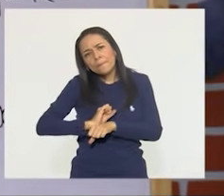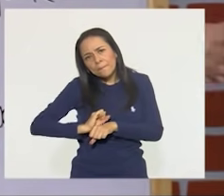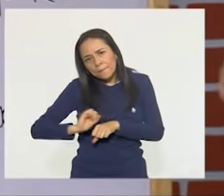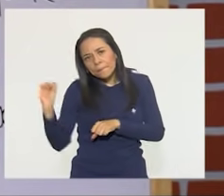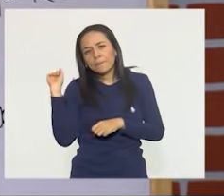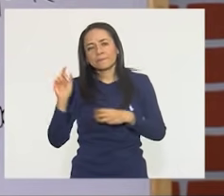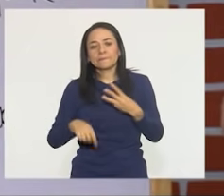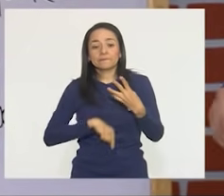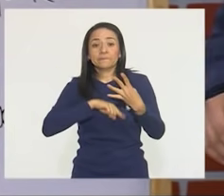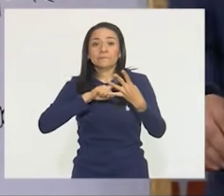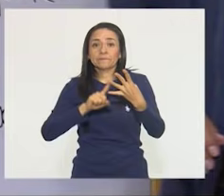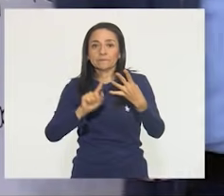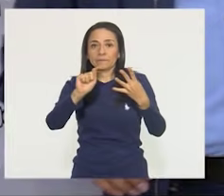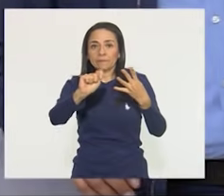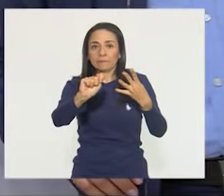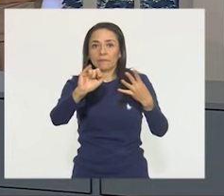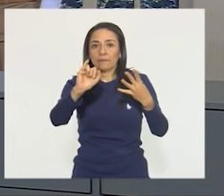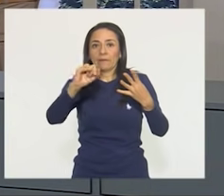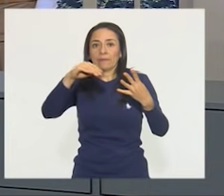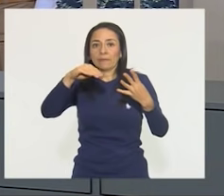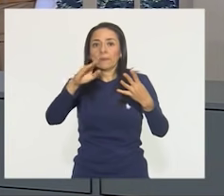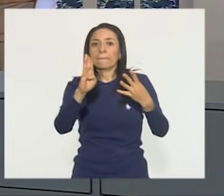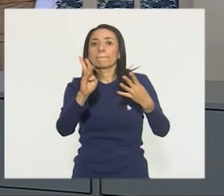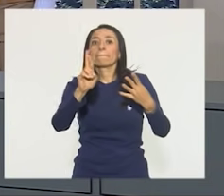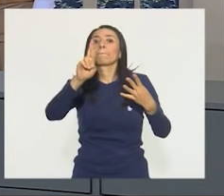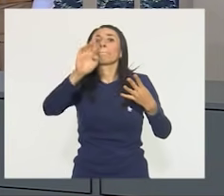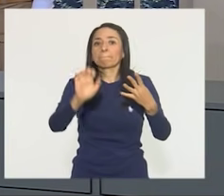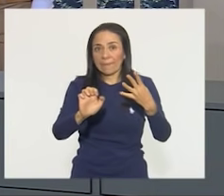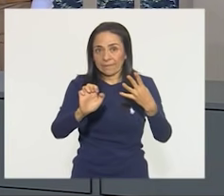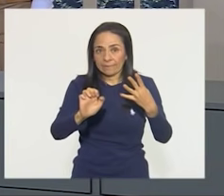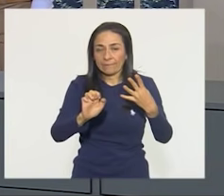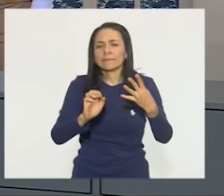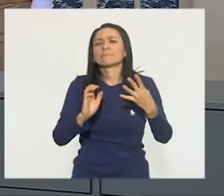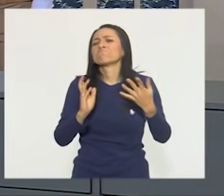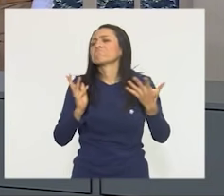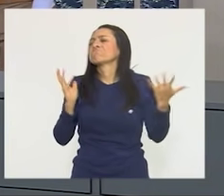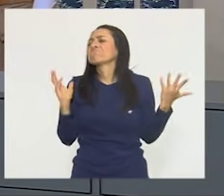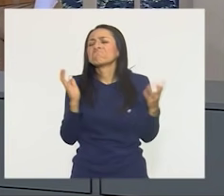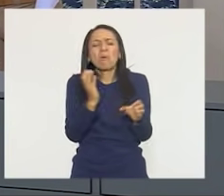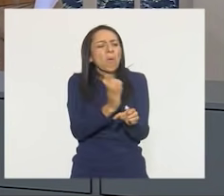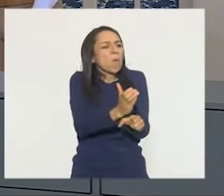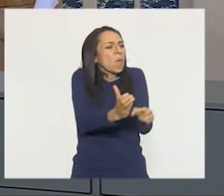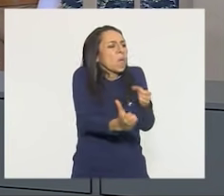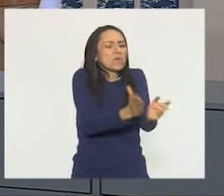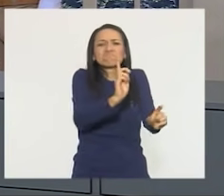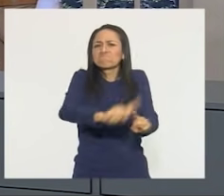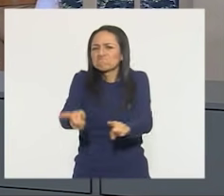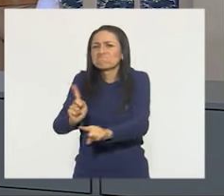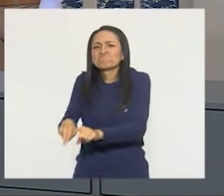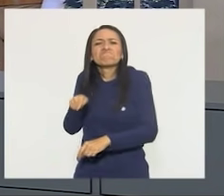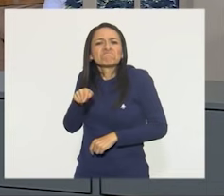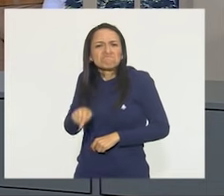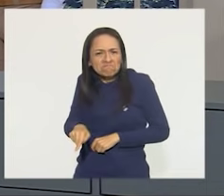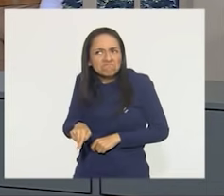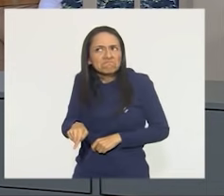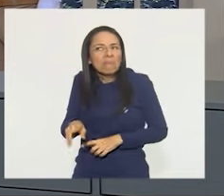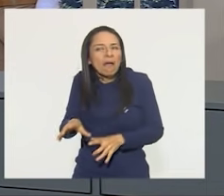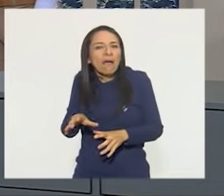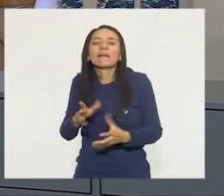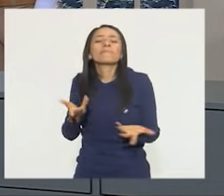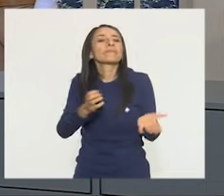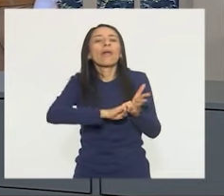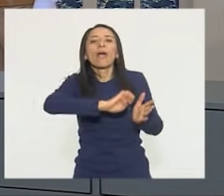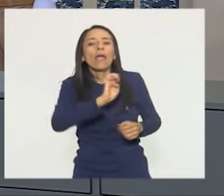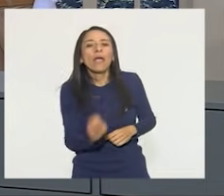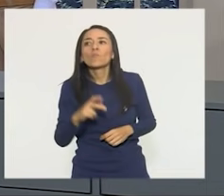Y el timbre, que el timbre es una fuente emisora que produce cualquier objeto. Por ejemplo, tu voz y mi voz es un timbre